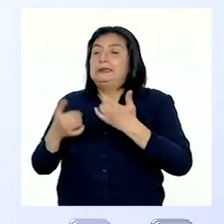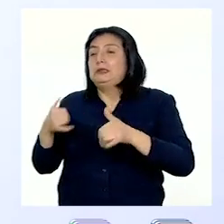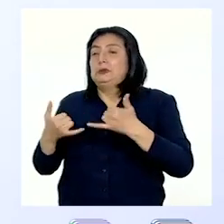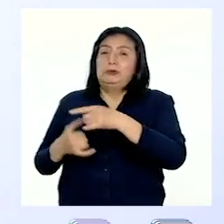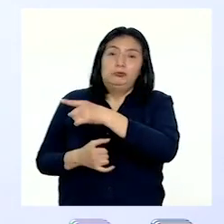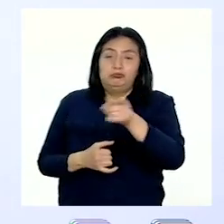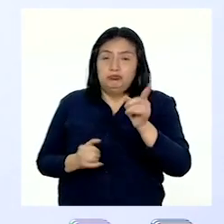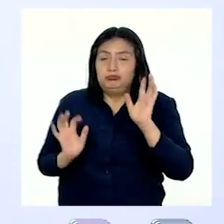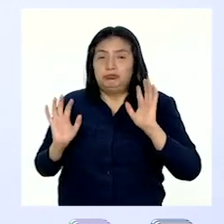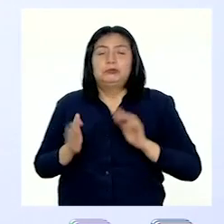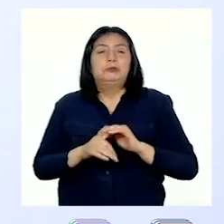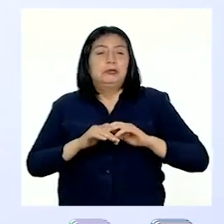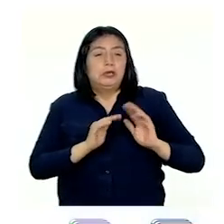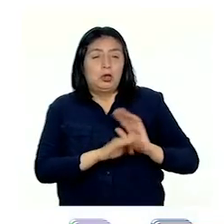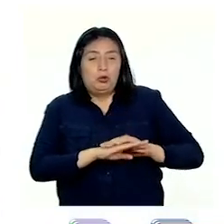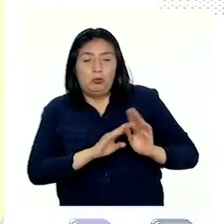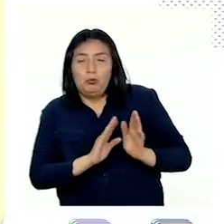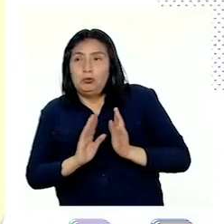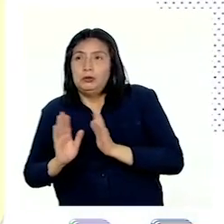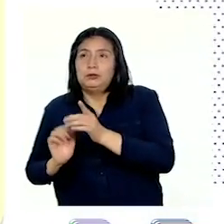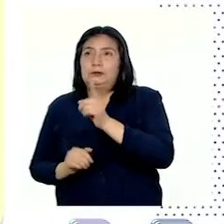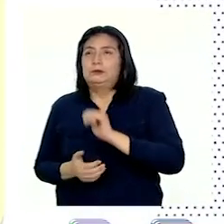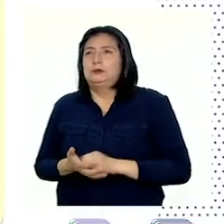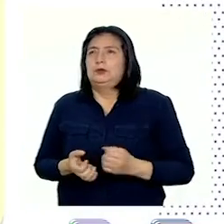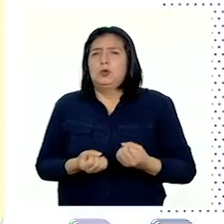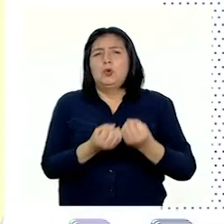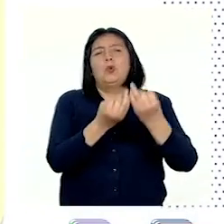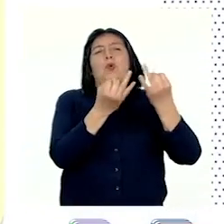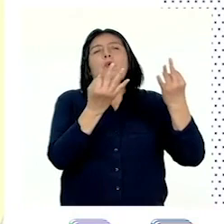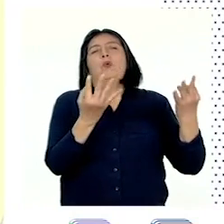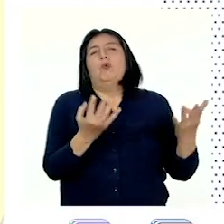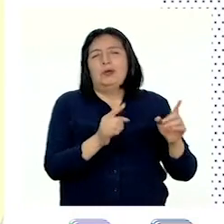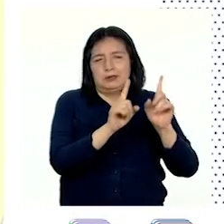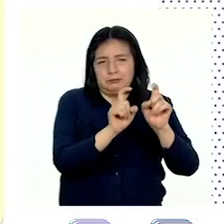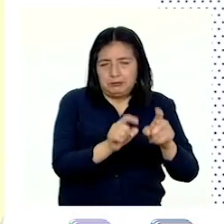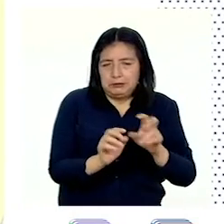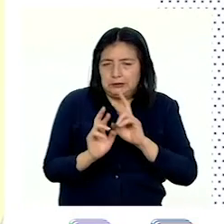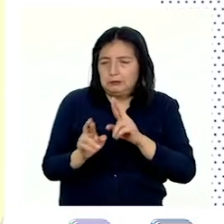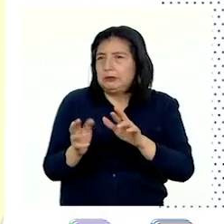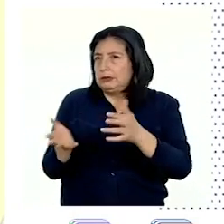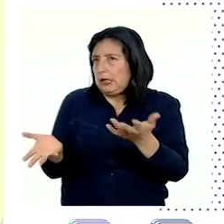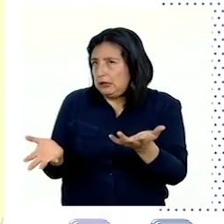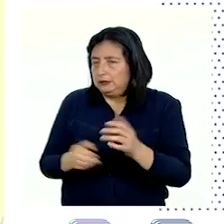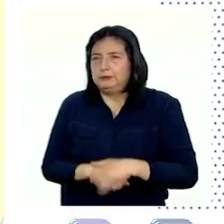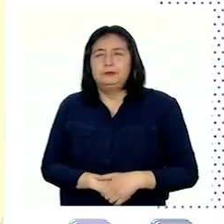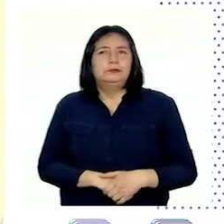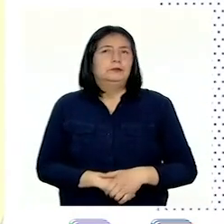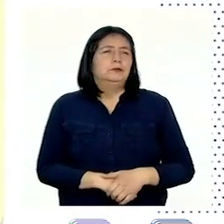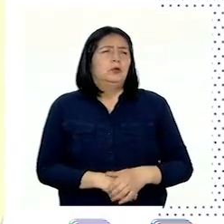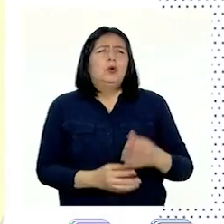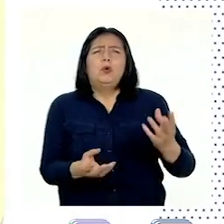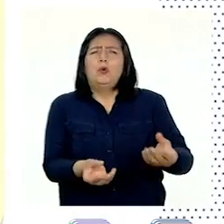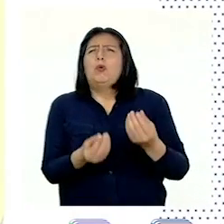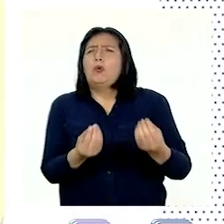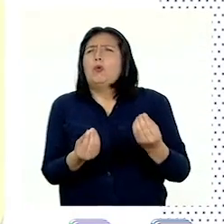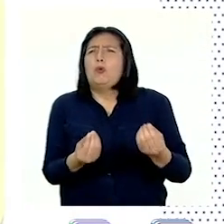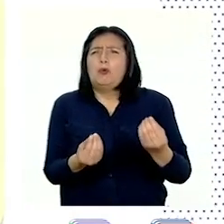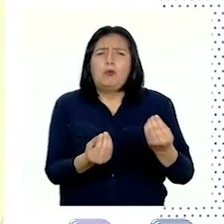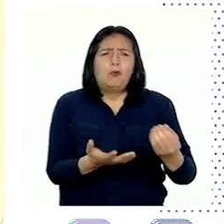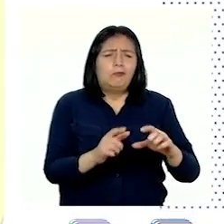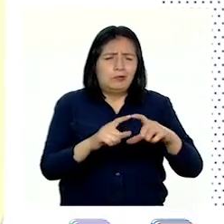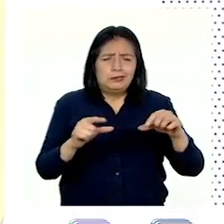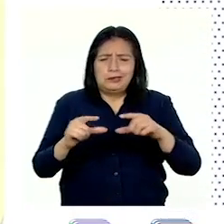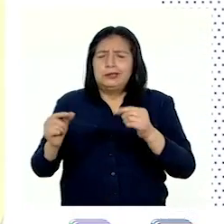que planteen, deberán organizar cuántas preguntas y respuestas habrá, cómo se organizarán